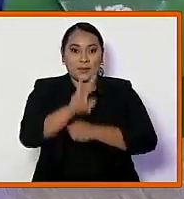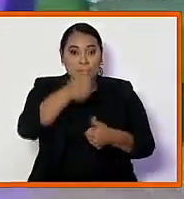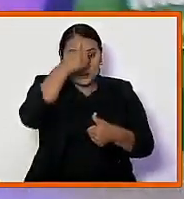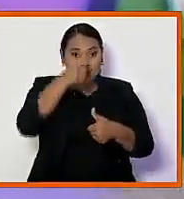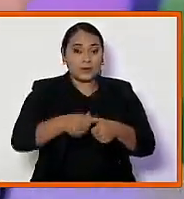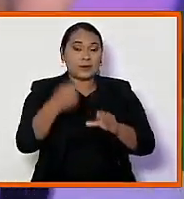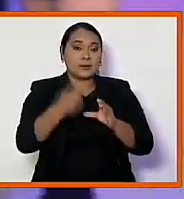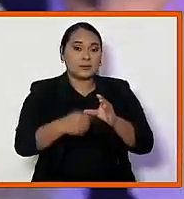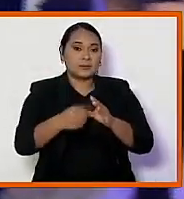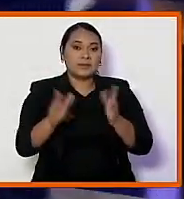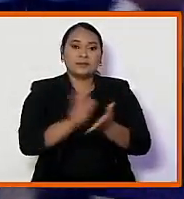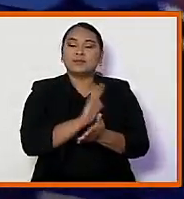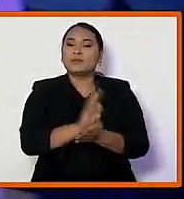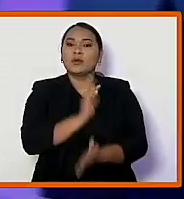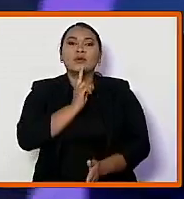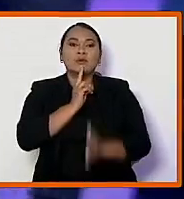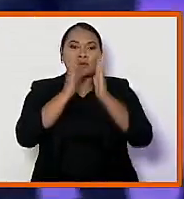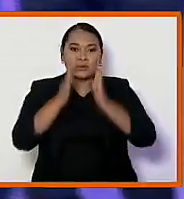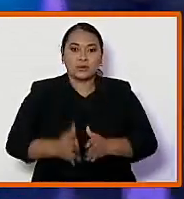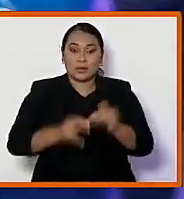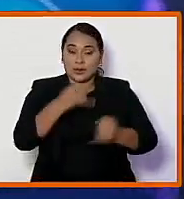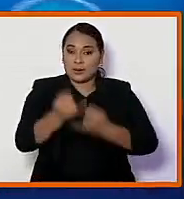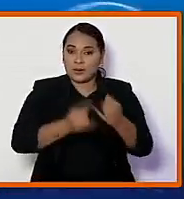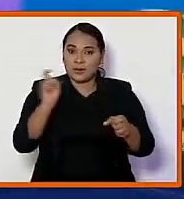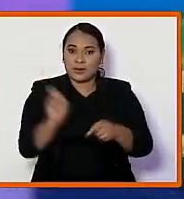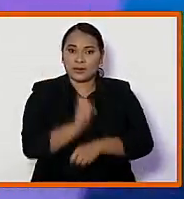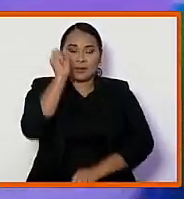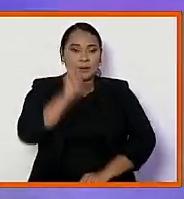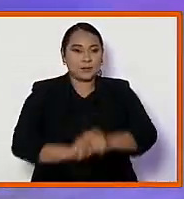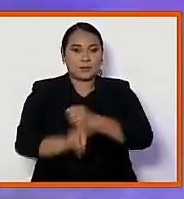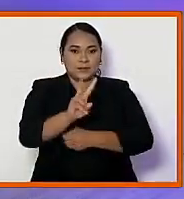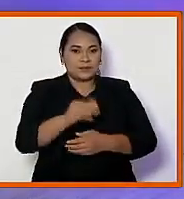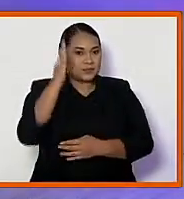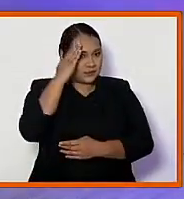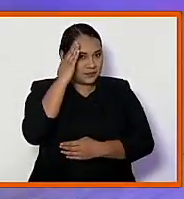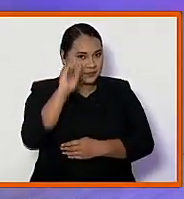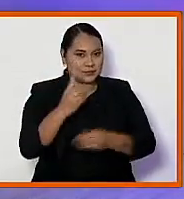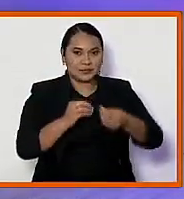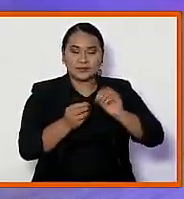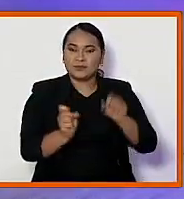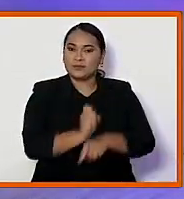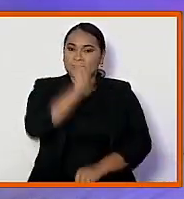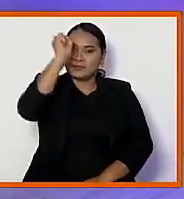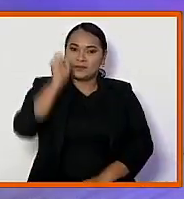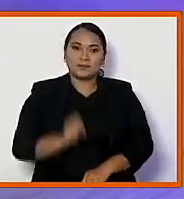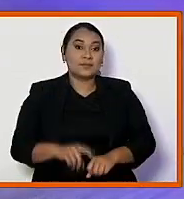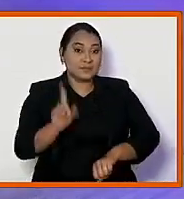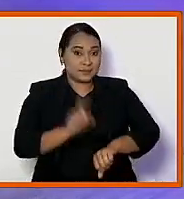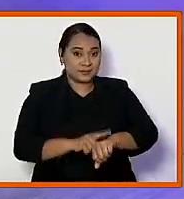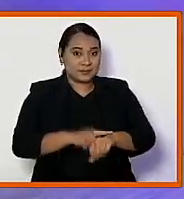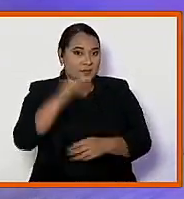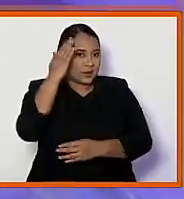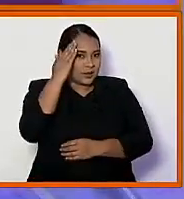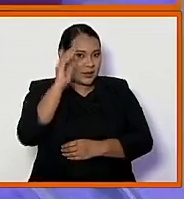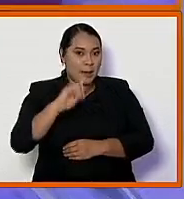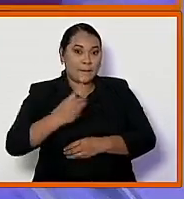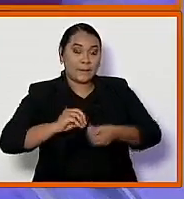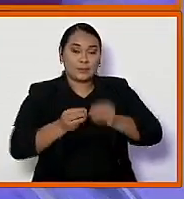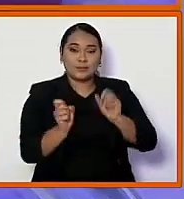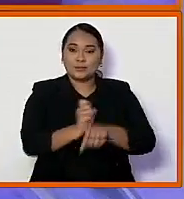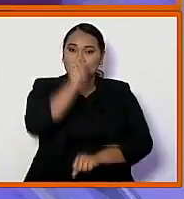la guía Catracha para que juegues y ganes a lo catracho. Si eres jugador para premiados, es momento de conocer tu primer número ganador con su primer